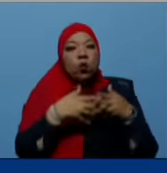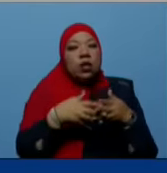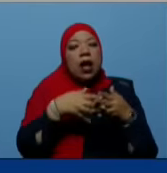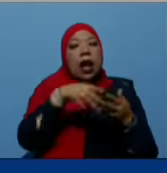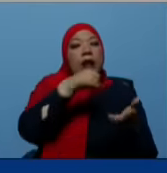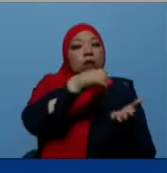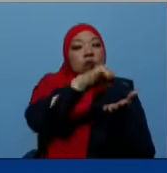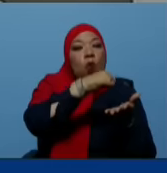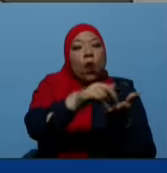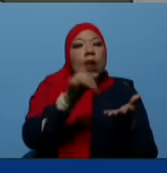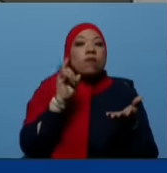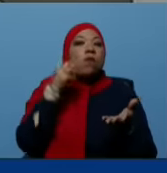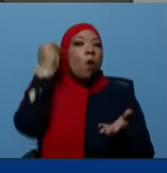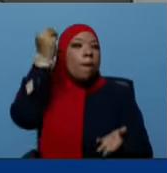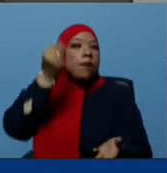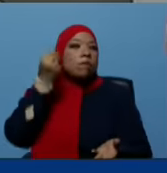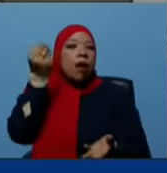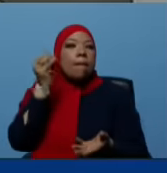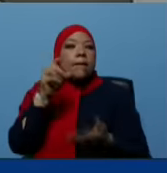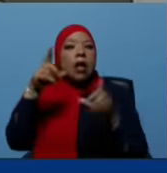e influencers de entonces,